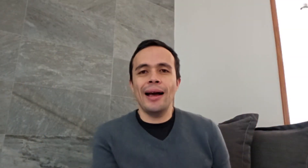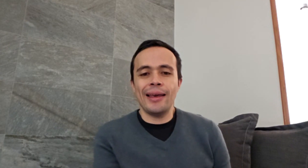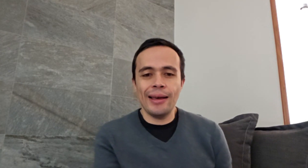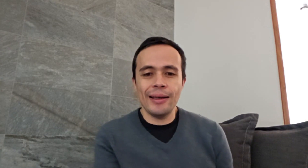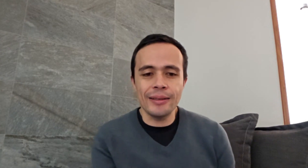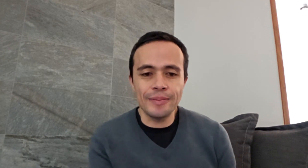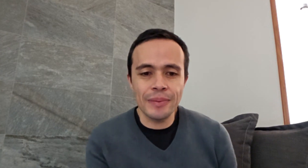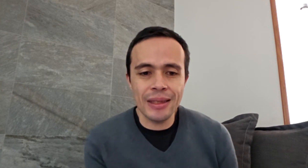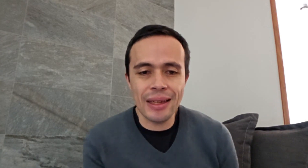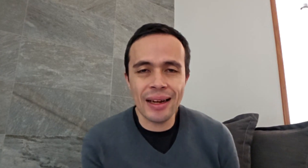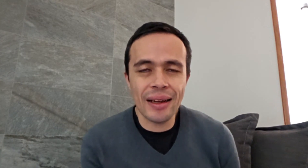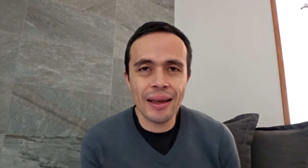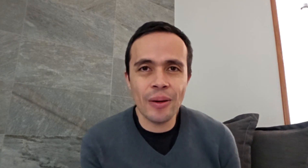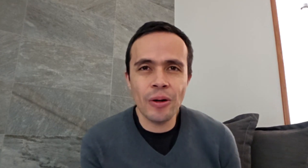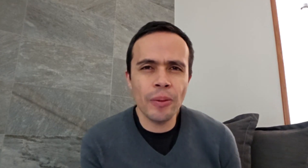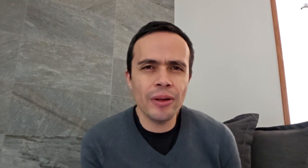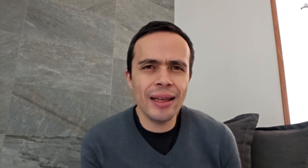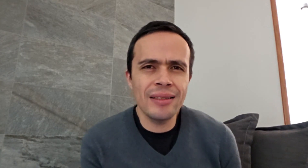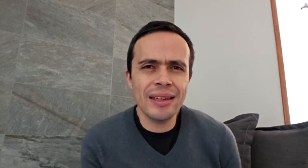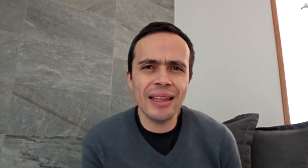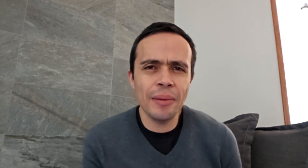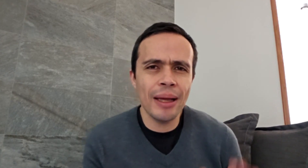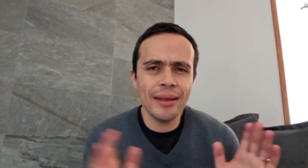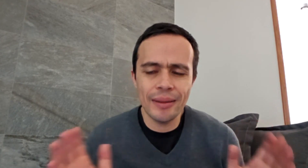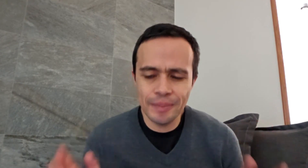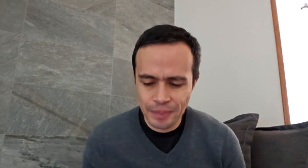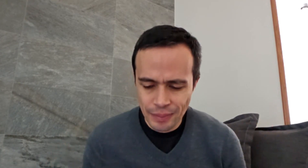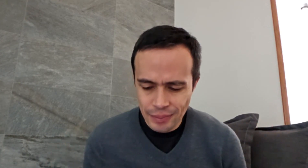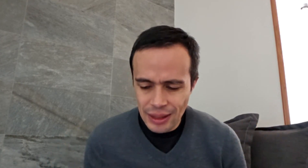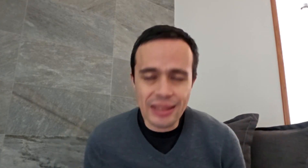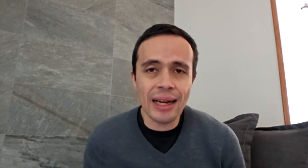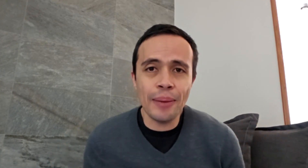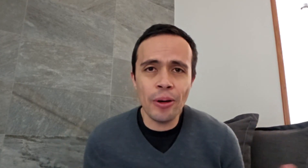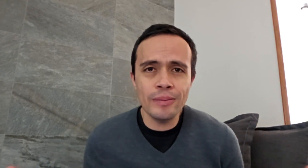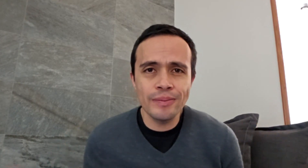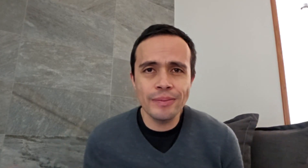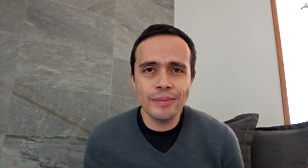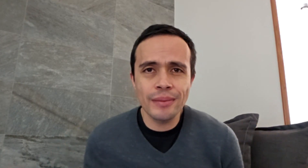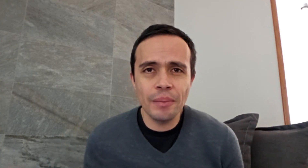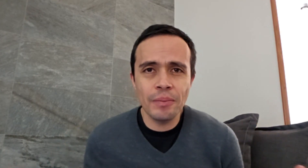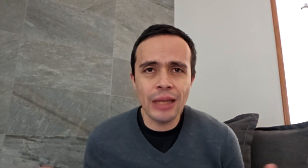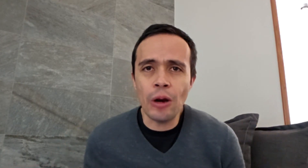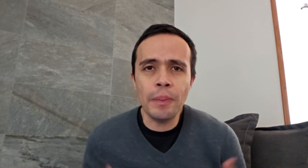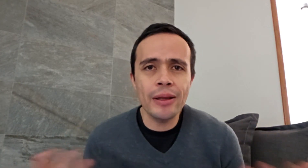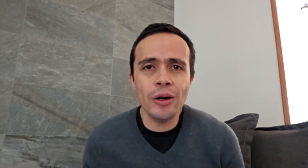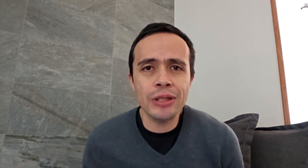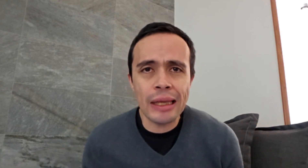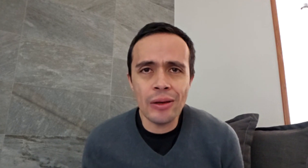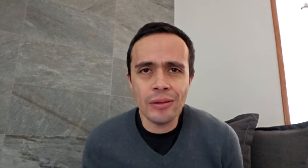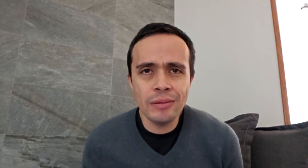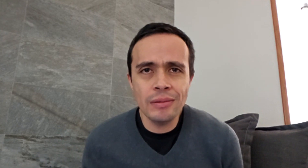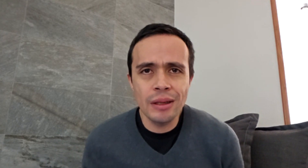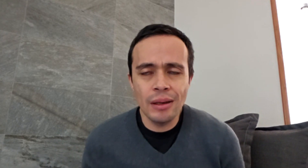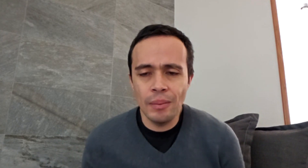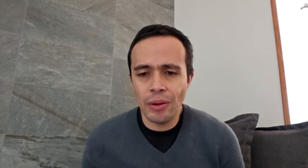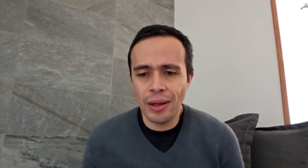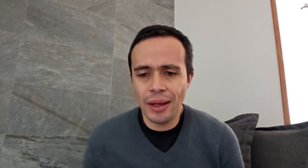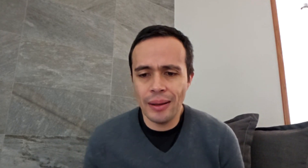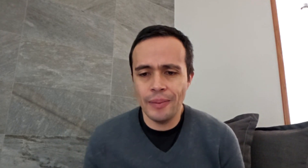Bueno, hay que destacar que uno podría decir que el debate ya se acabó, ya lo perdió